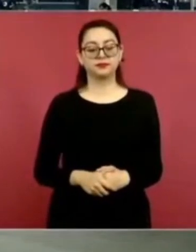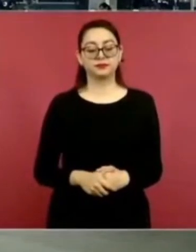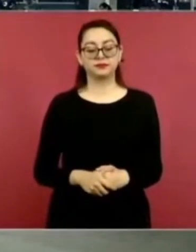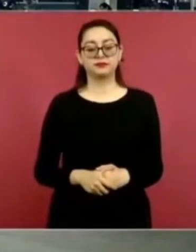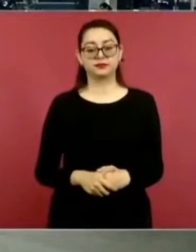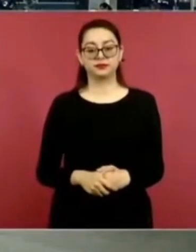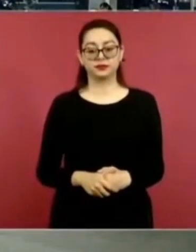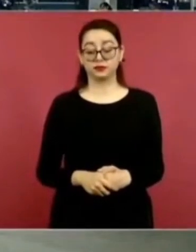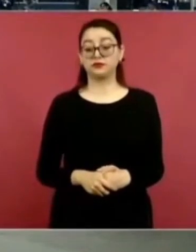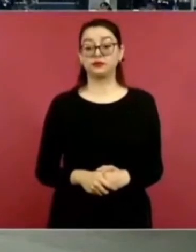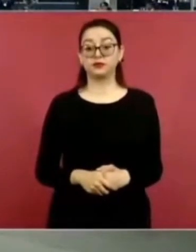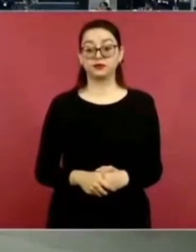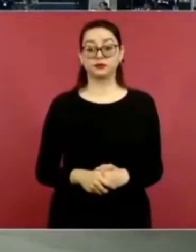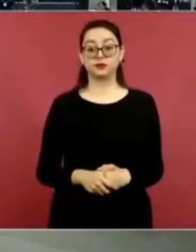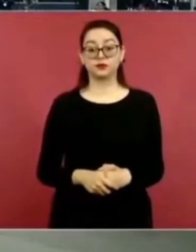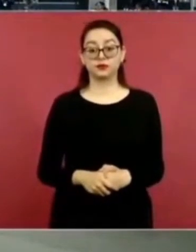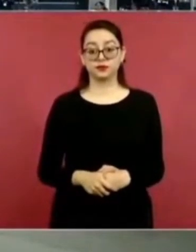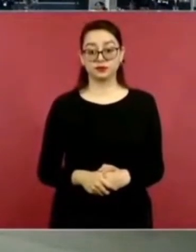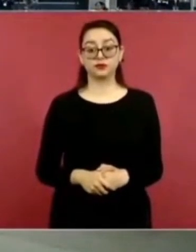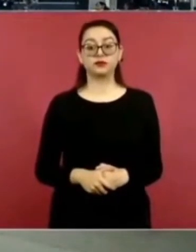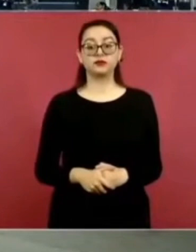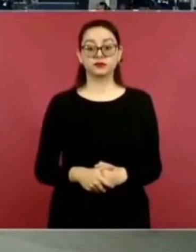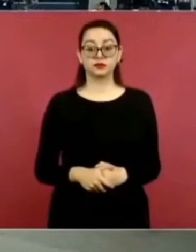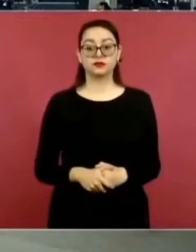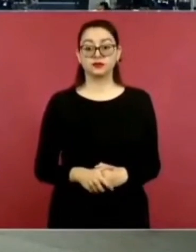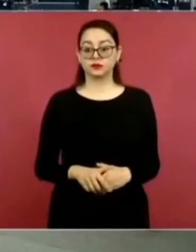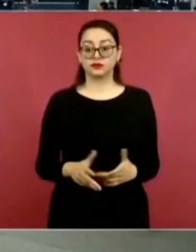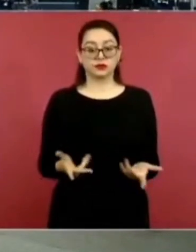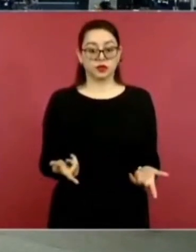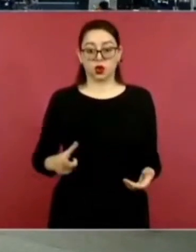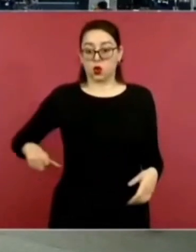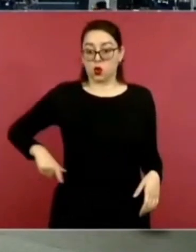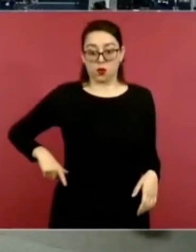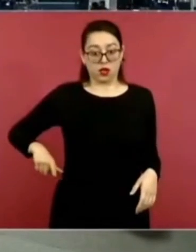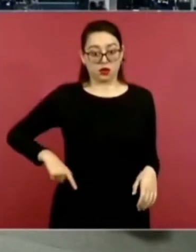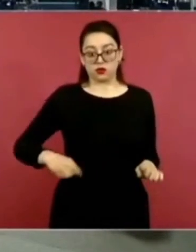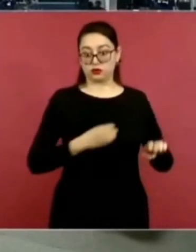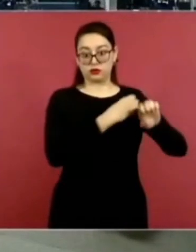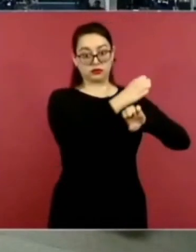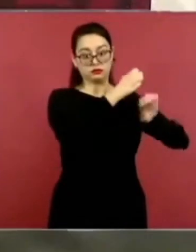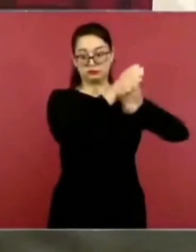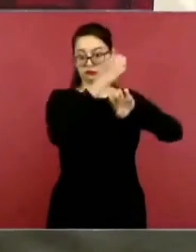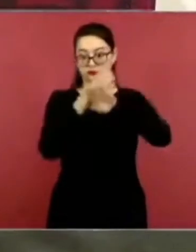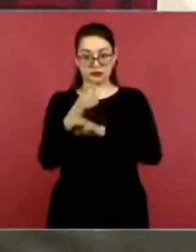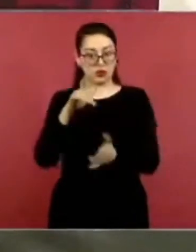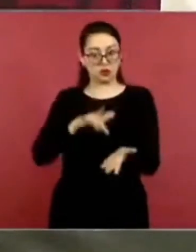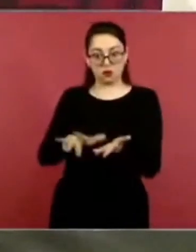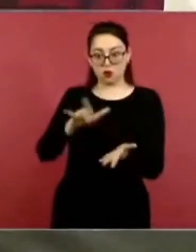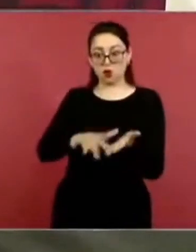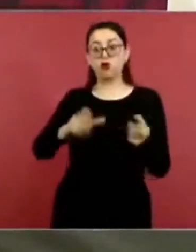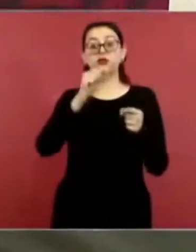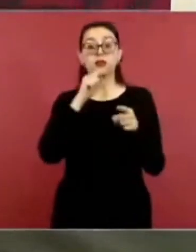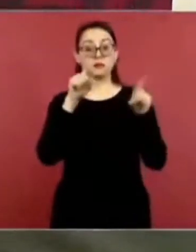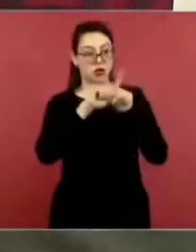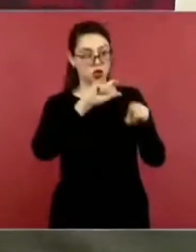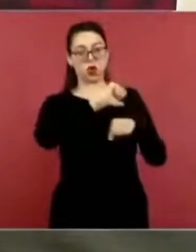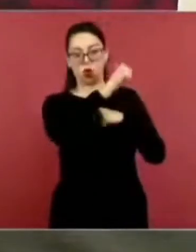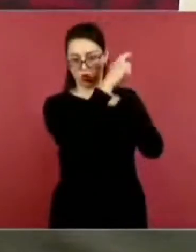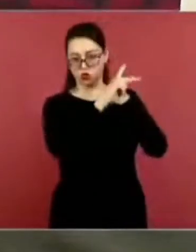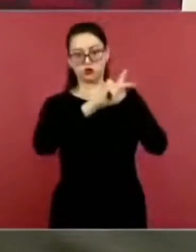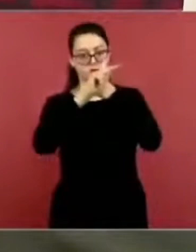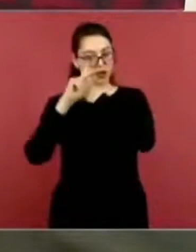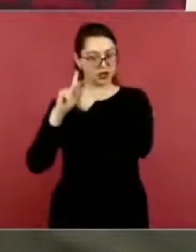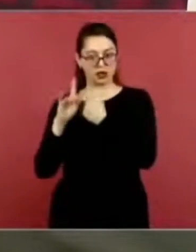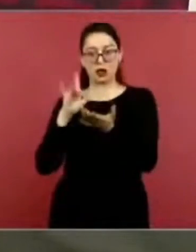apoyo de todos los gobiernos, están enviando apoyos